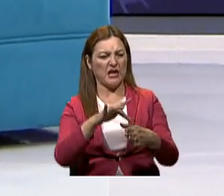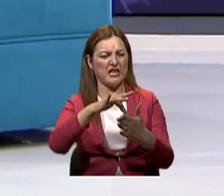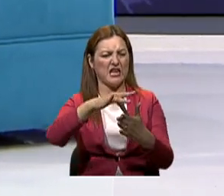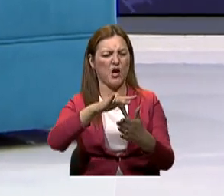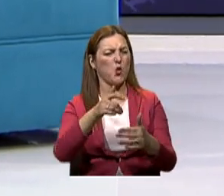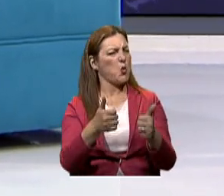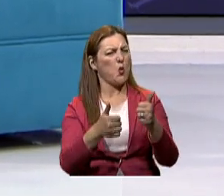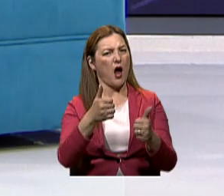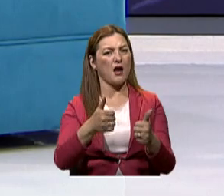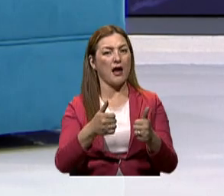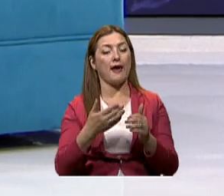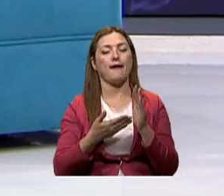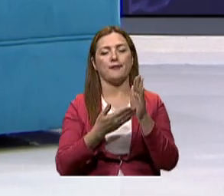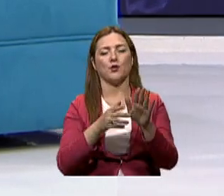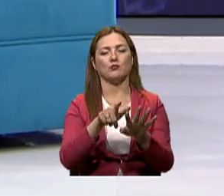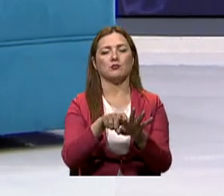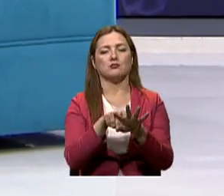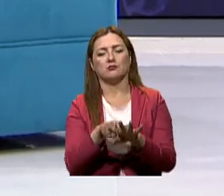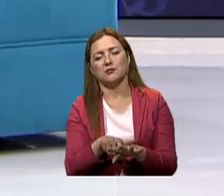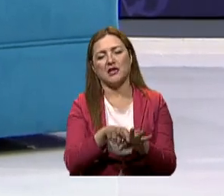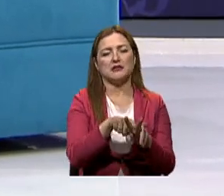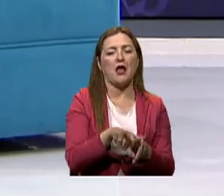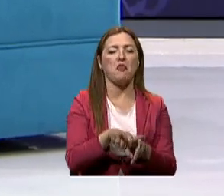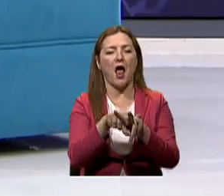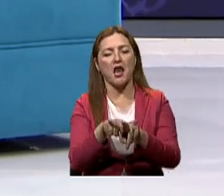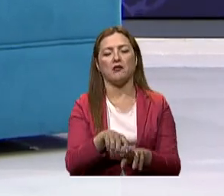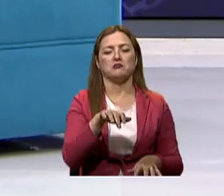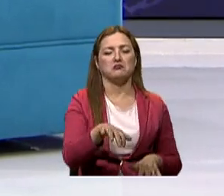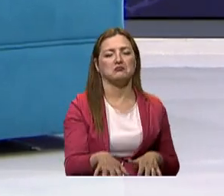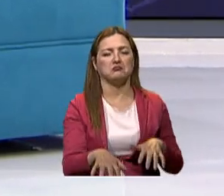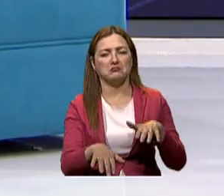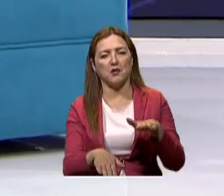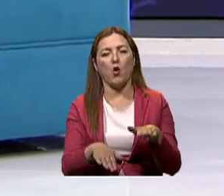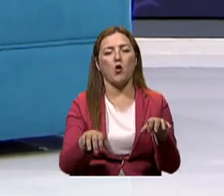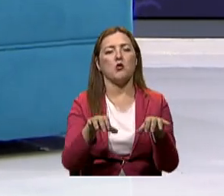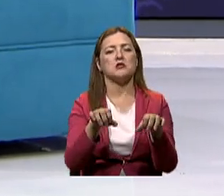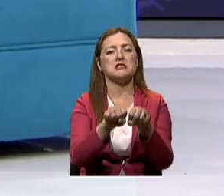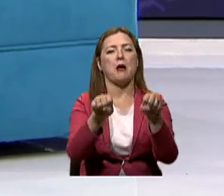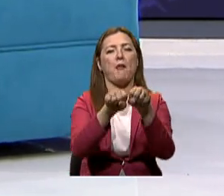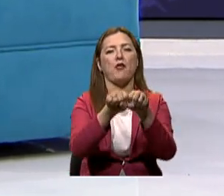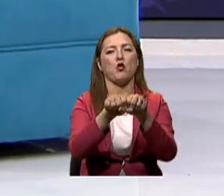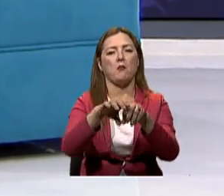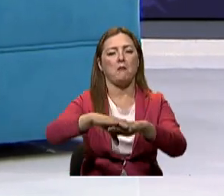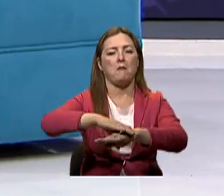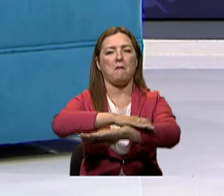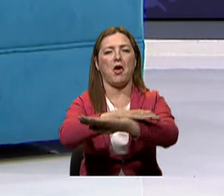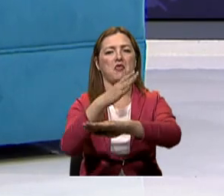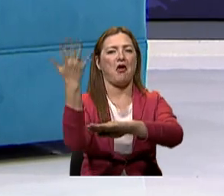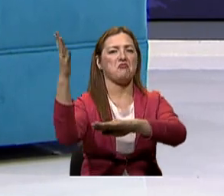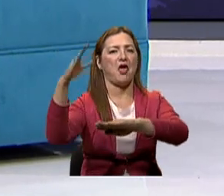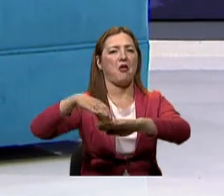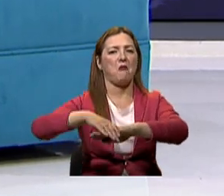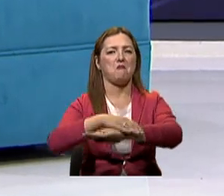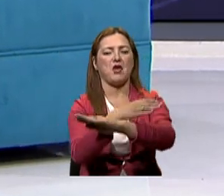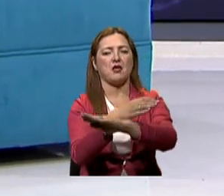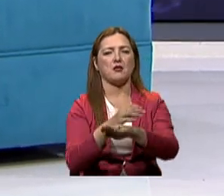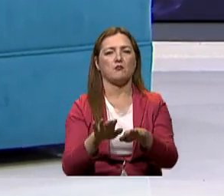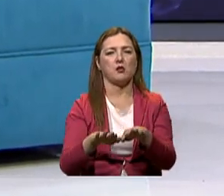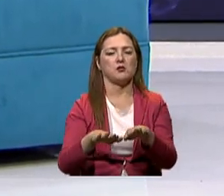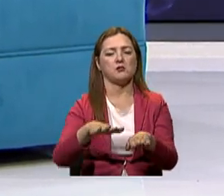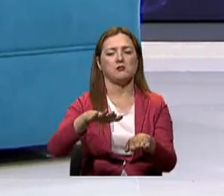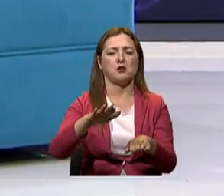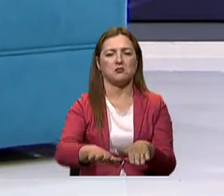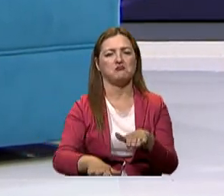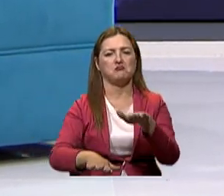está con sandalias, está caminando o probablemente está usando zapatos sin medias y está haciendo una fricción en el